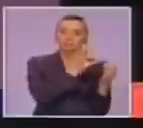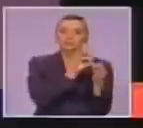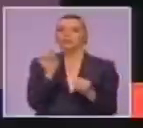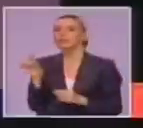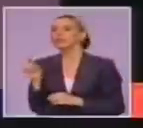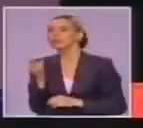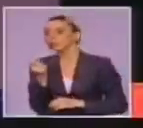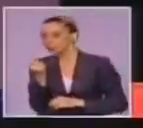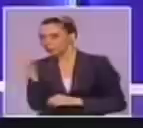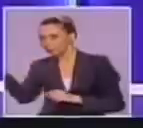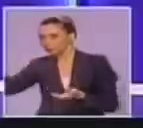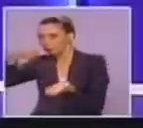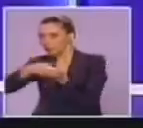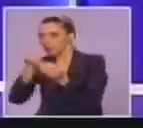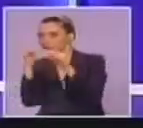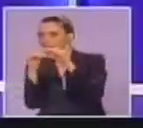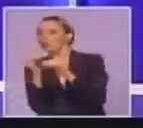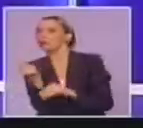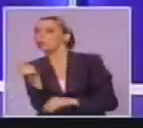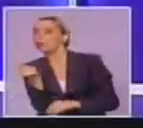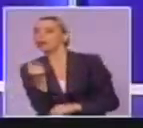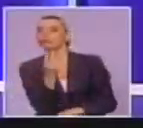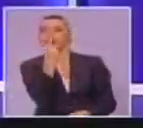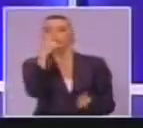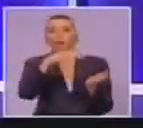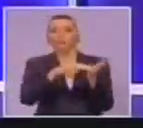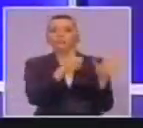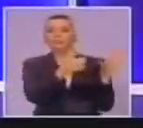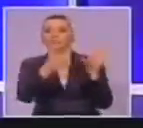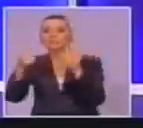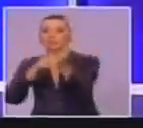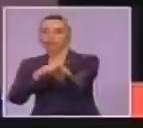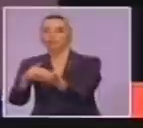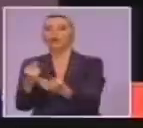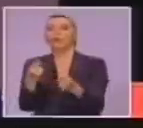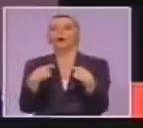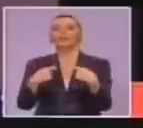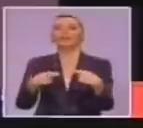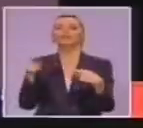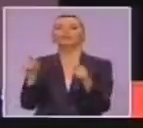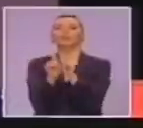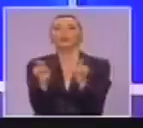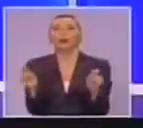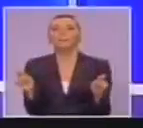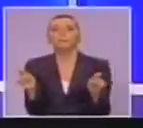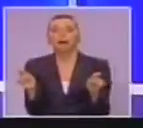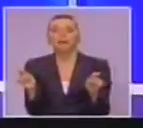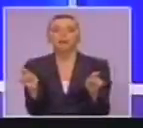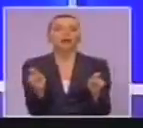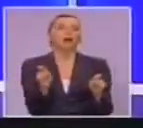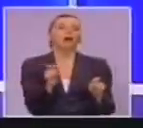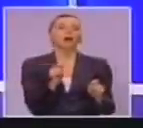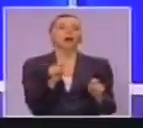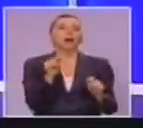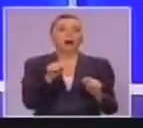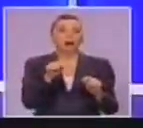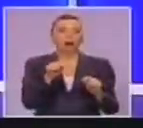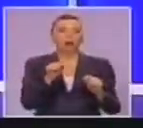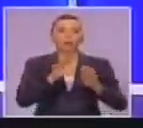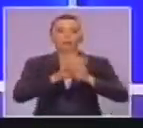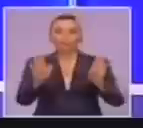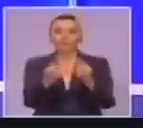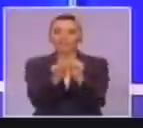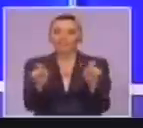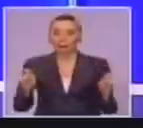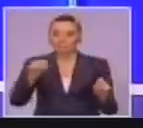cifra fue la del banco? De 2.600 millones. ¿Y cuánto costó toda su campaña? Bueno, vamos a terminar ahora, cuando termine